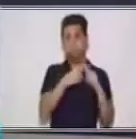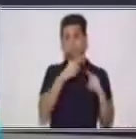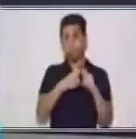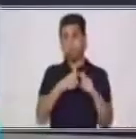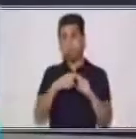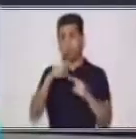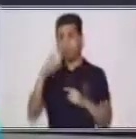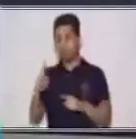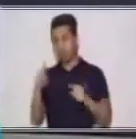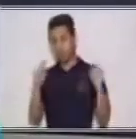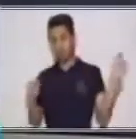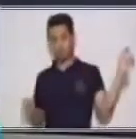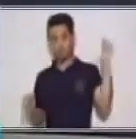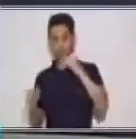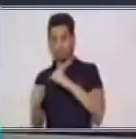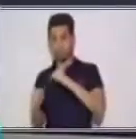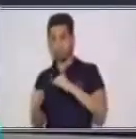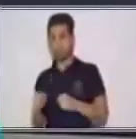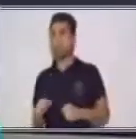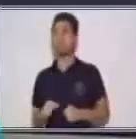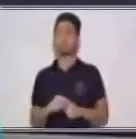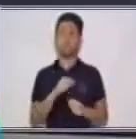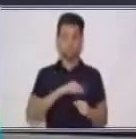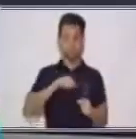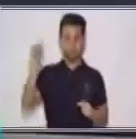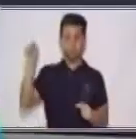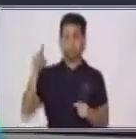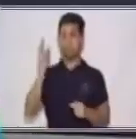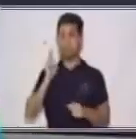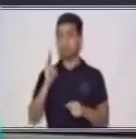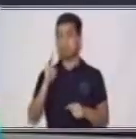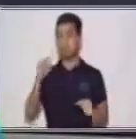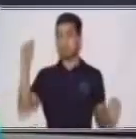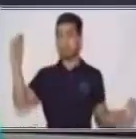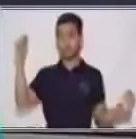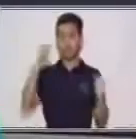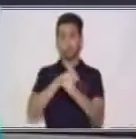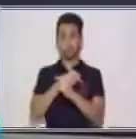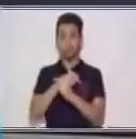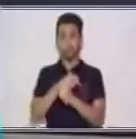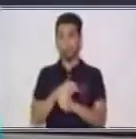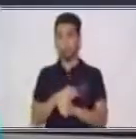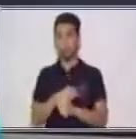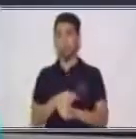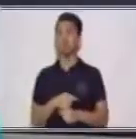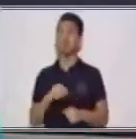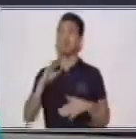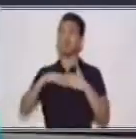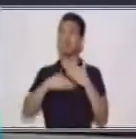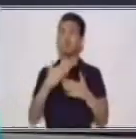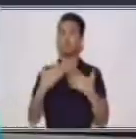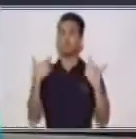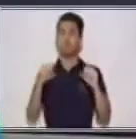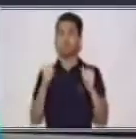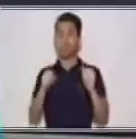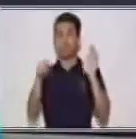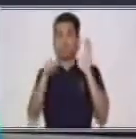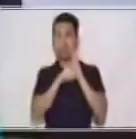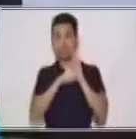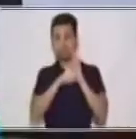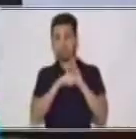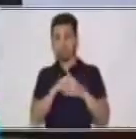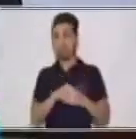otro producto. Quiere decir que yo voy a multiplicar en cruz, voy a multiplicar los extremos y luego voy a crear una